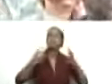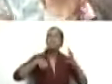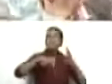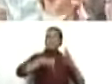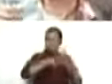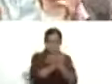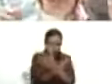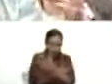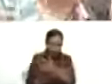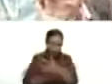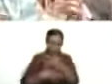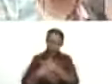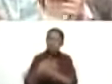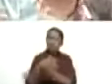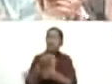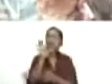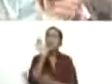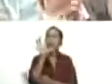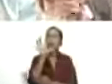patria.